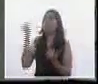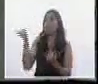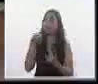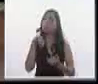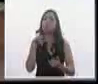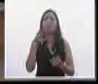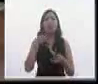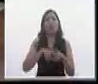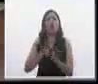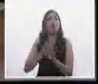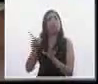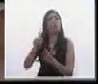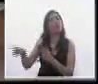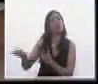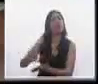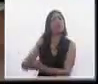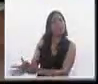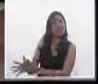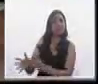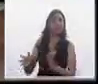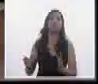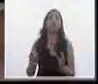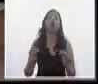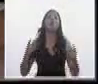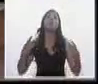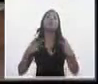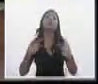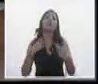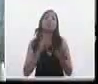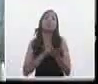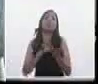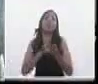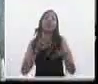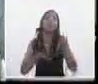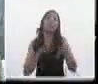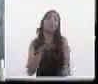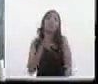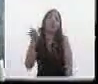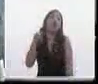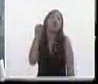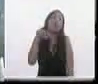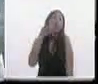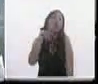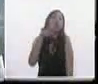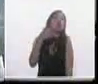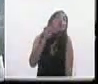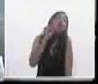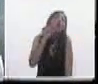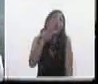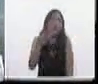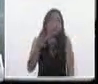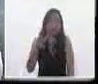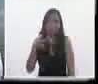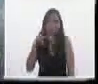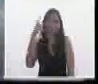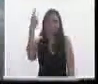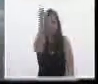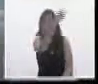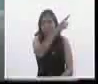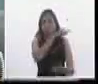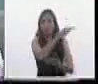historia Pues también a las personas con discapacidad intelectual en algún momento les dicen mongoles no y pues mongol es de el país